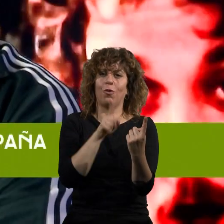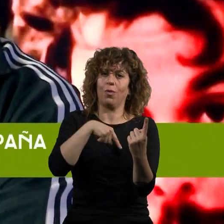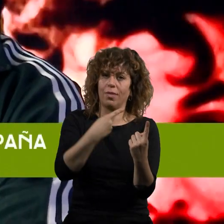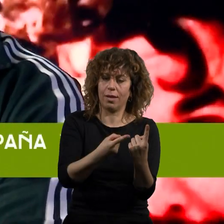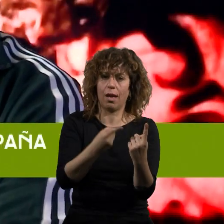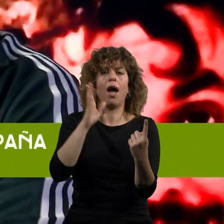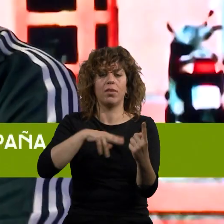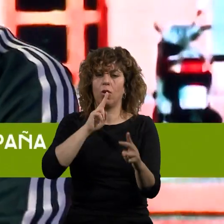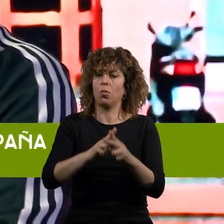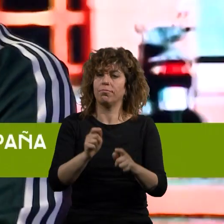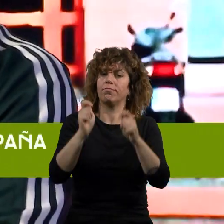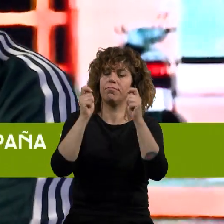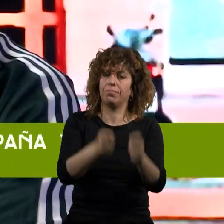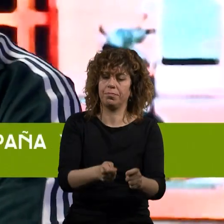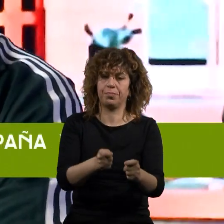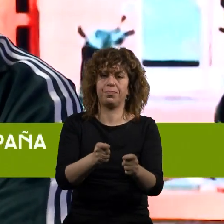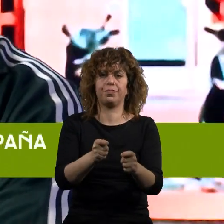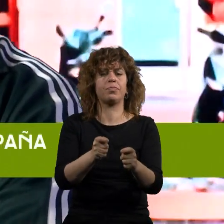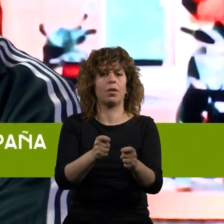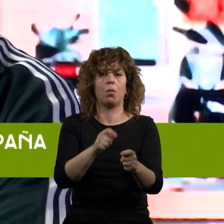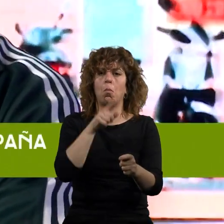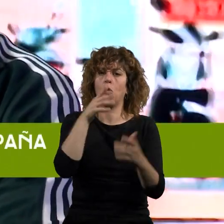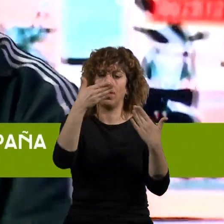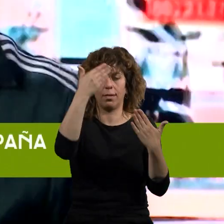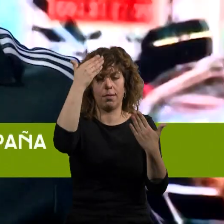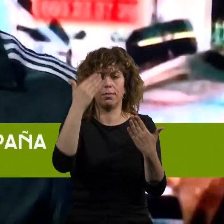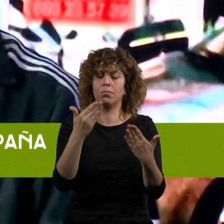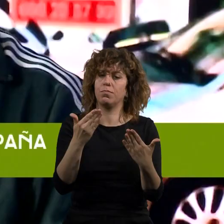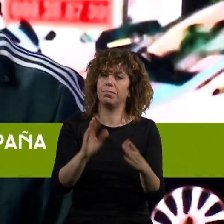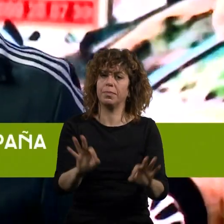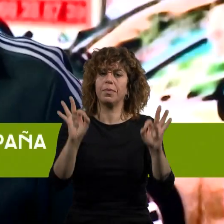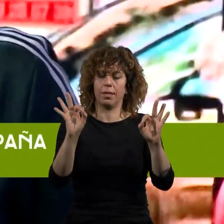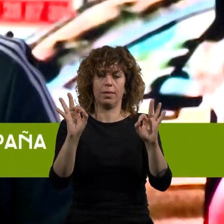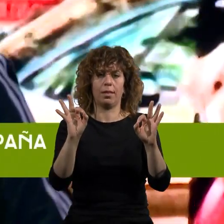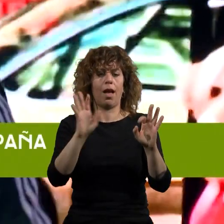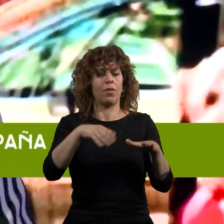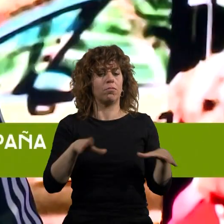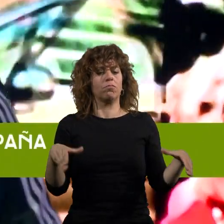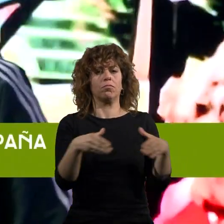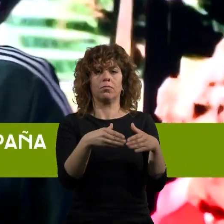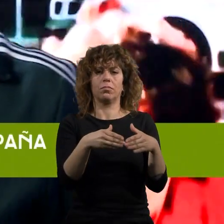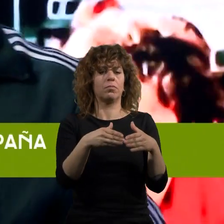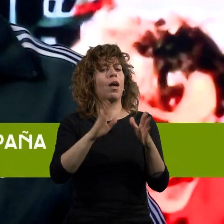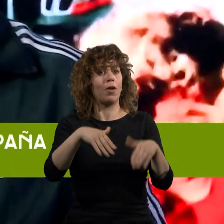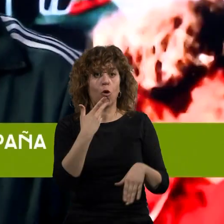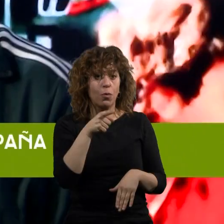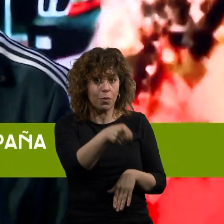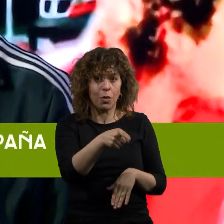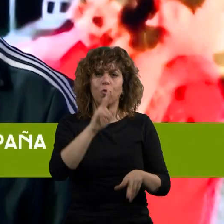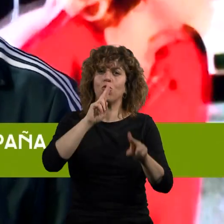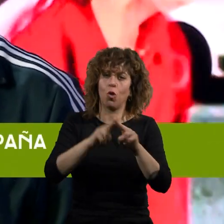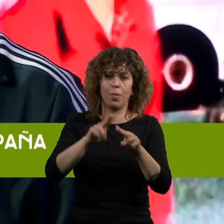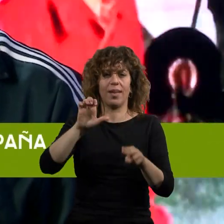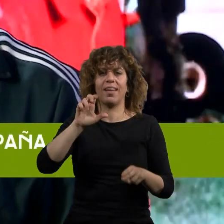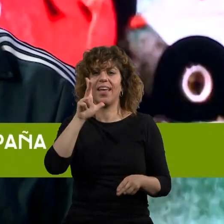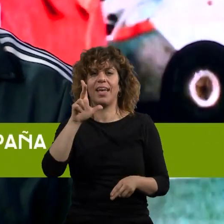quedarse por ella porque fue como un momento especial. Sí. Ese conjunto que hicimos con ella, y ya dijimos, mira, te hemos conocido, se va a quedar Emerche